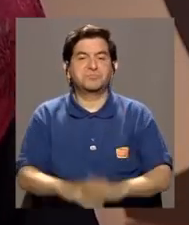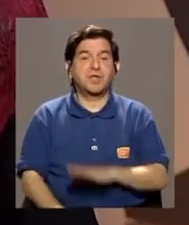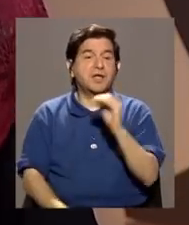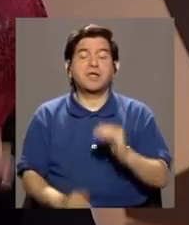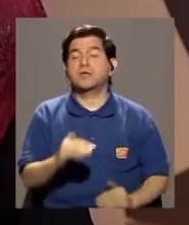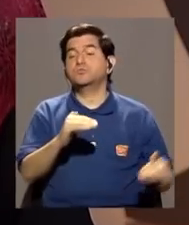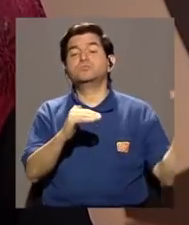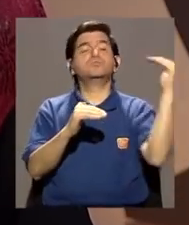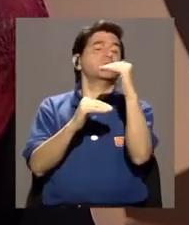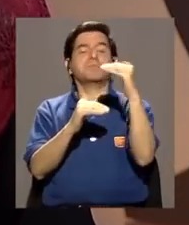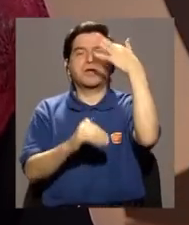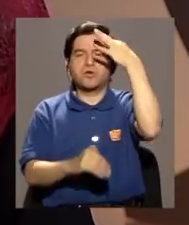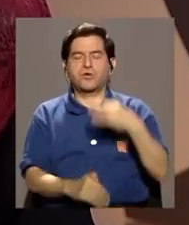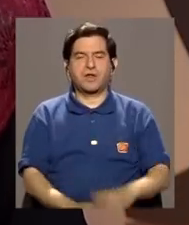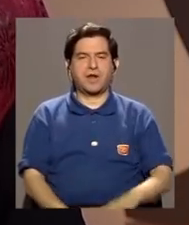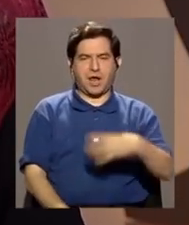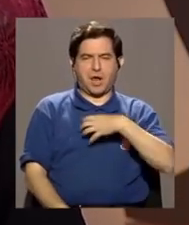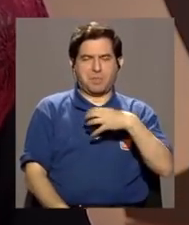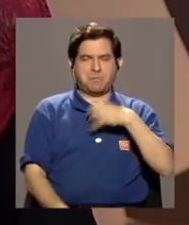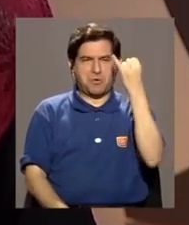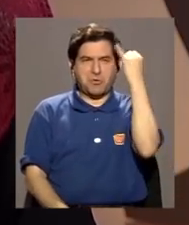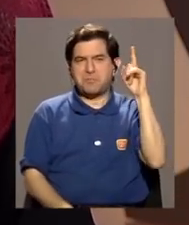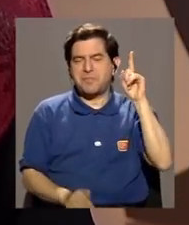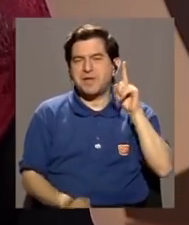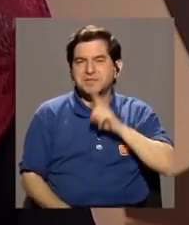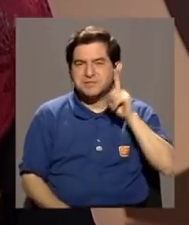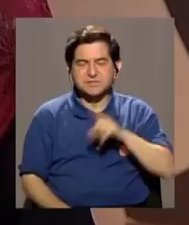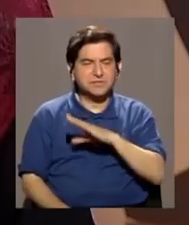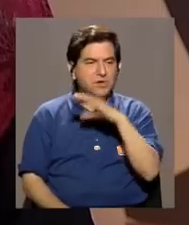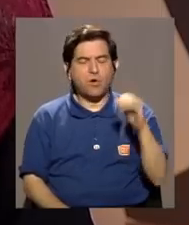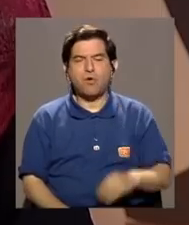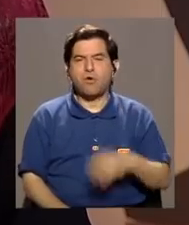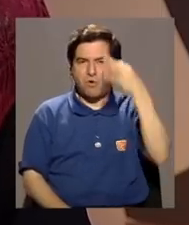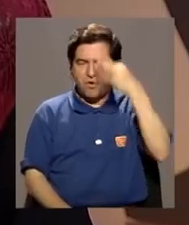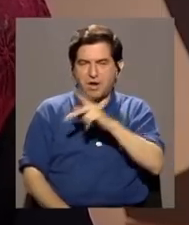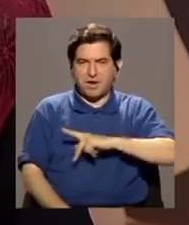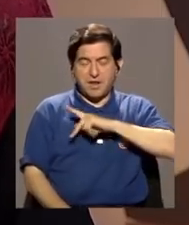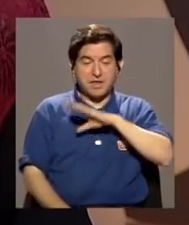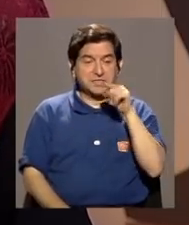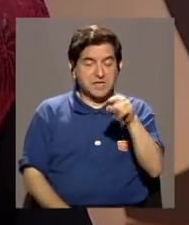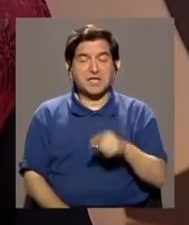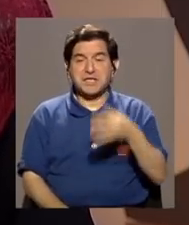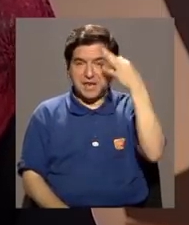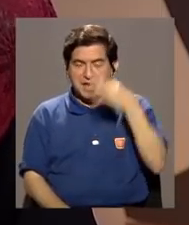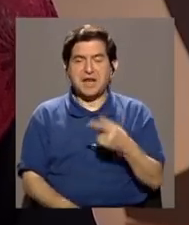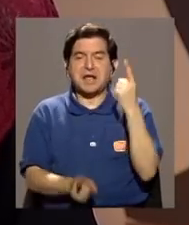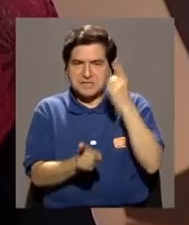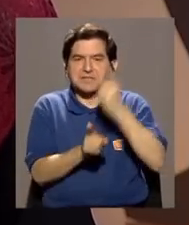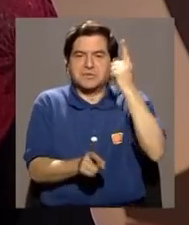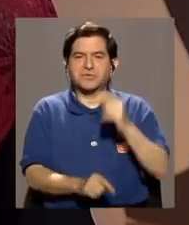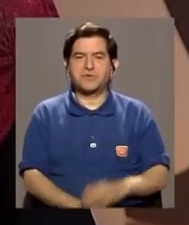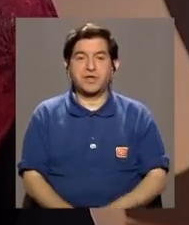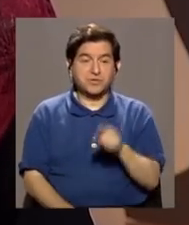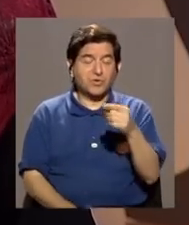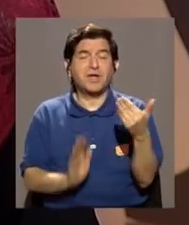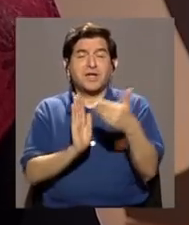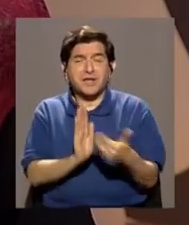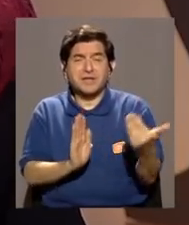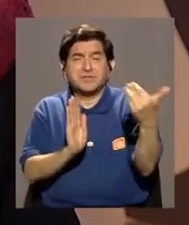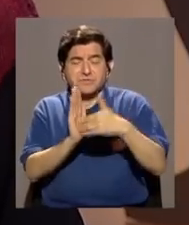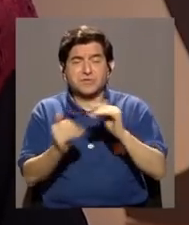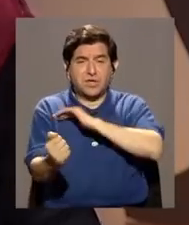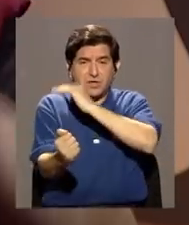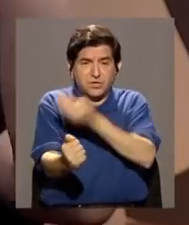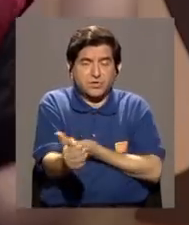y ponga por encima sus prejuicios sus creencias personales y que además se sienta legitimado para eso eso está carcomiendo